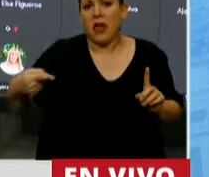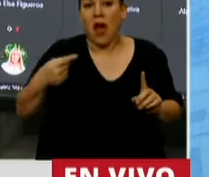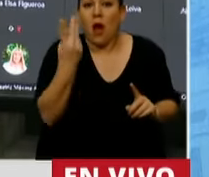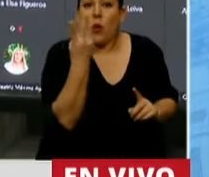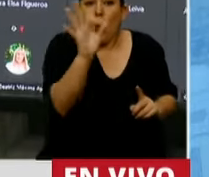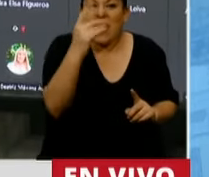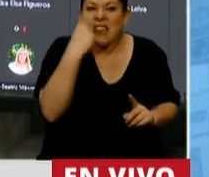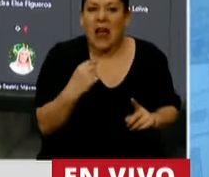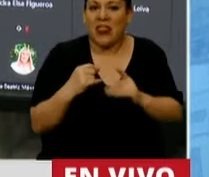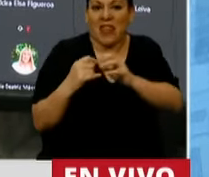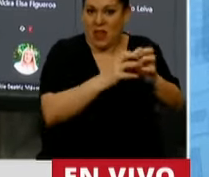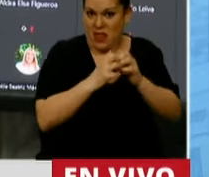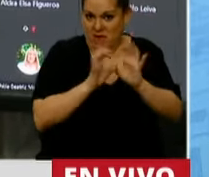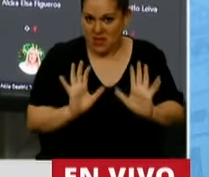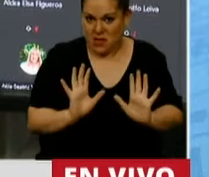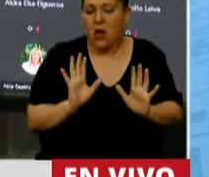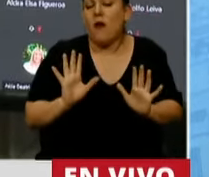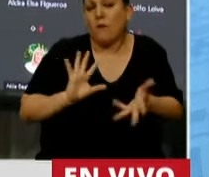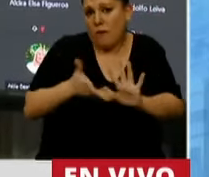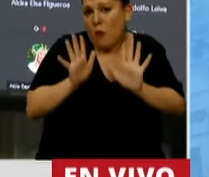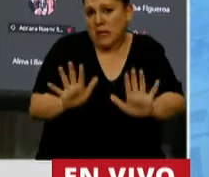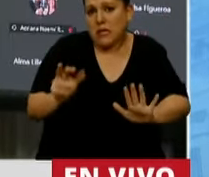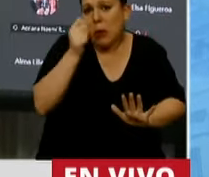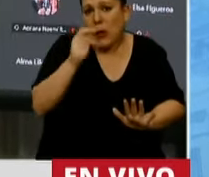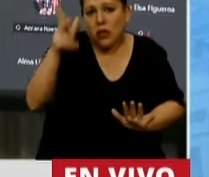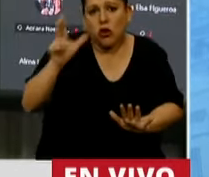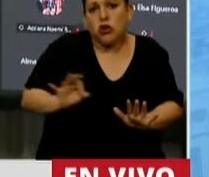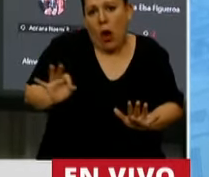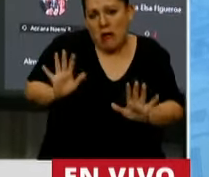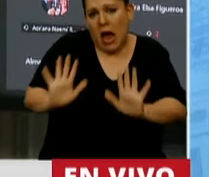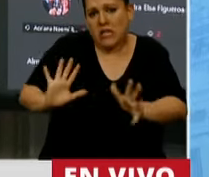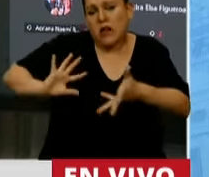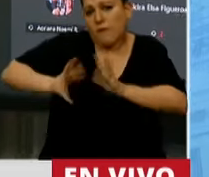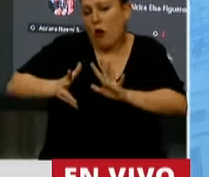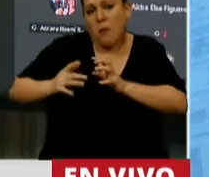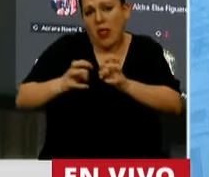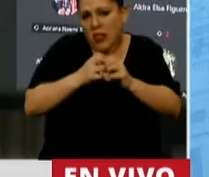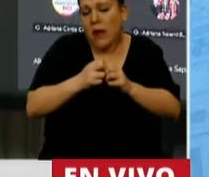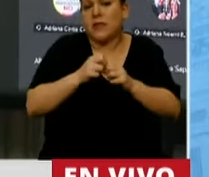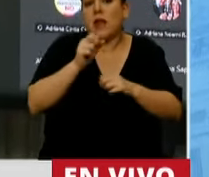ver con esta gestión, tiene que ver con el modo en que lo hacemos hace 28 años en esta Cámara de Diputados de la Nación. 43 días.